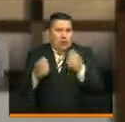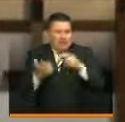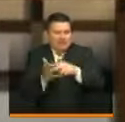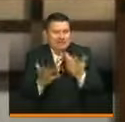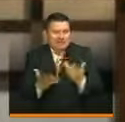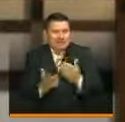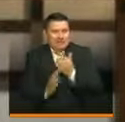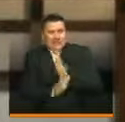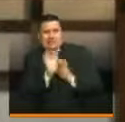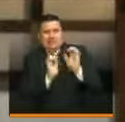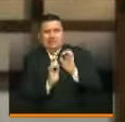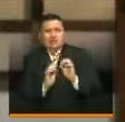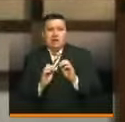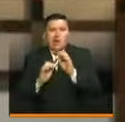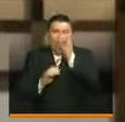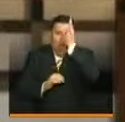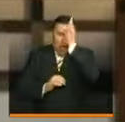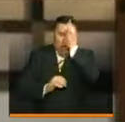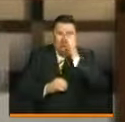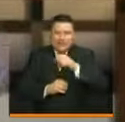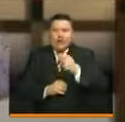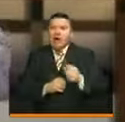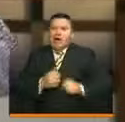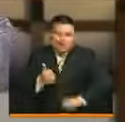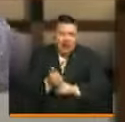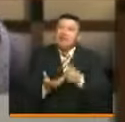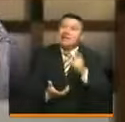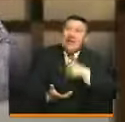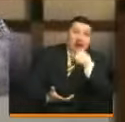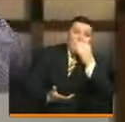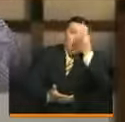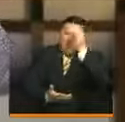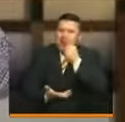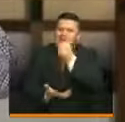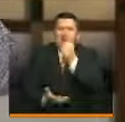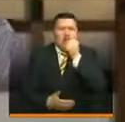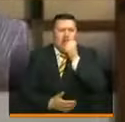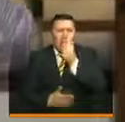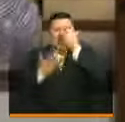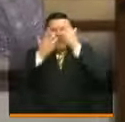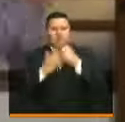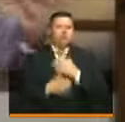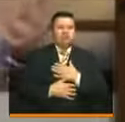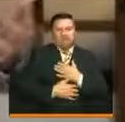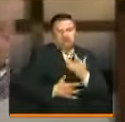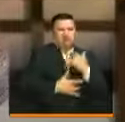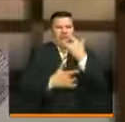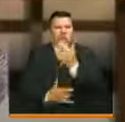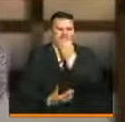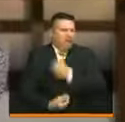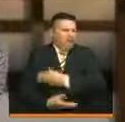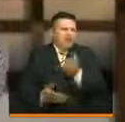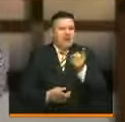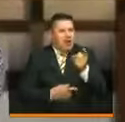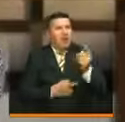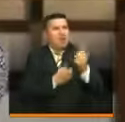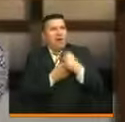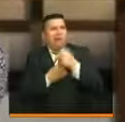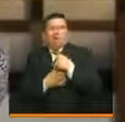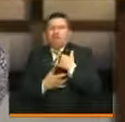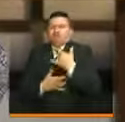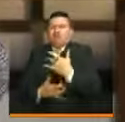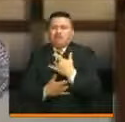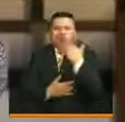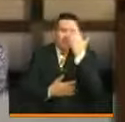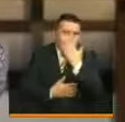el número de unidades de cuidado intensivo y permanentemente, todos los días, algún empresario dona alimentos o dona recursos